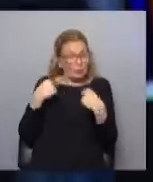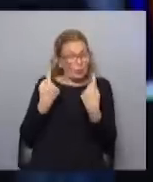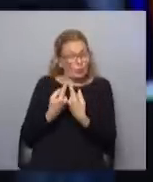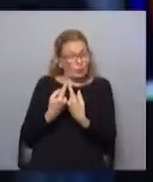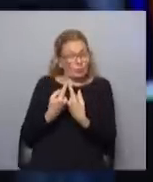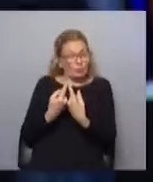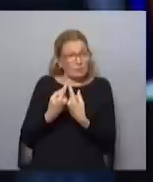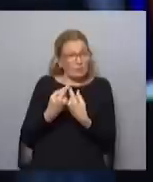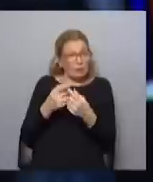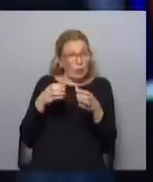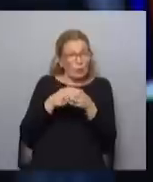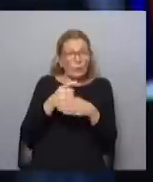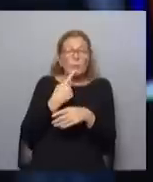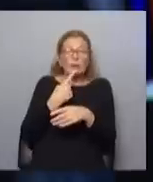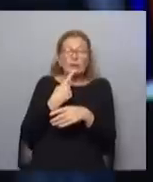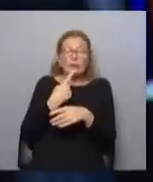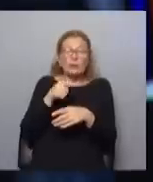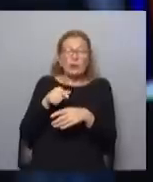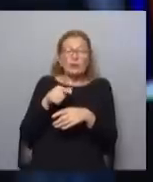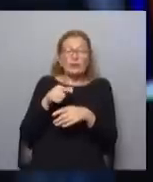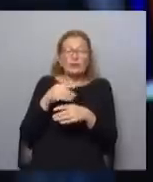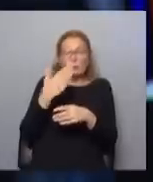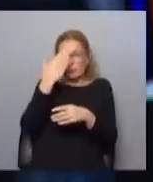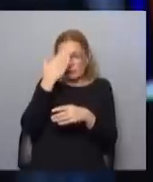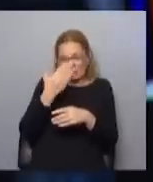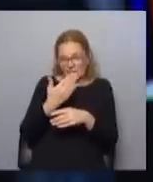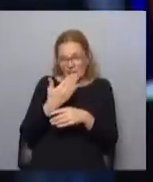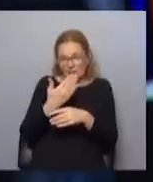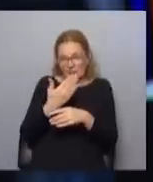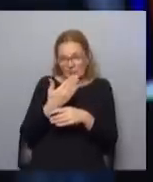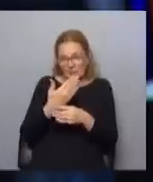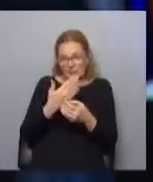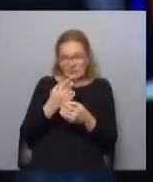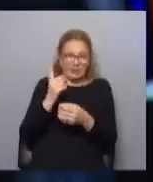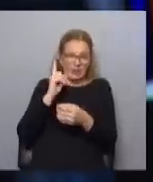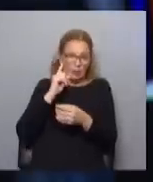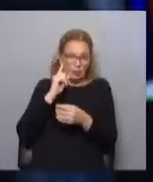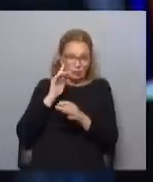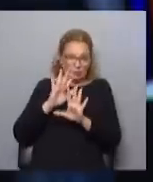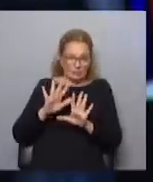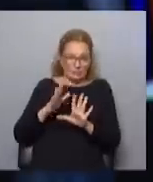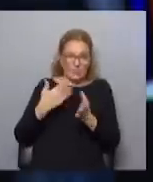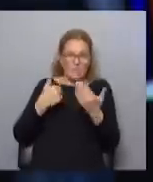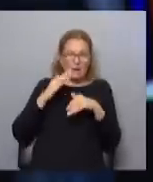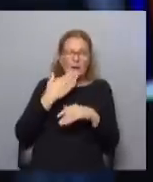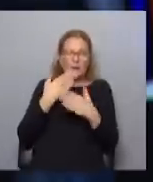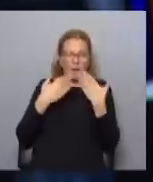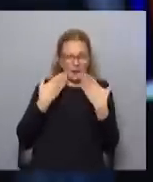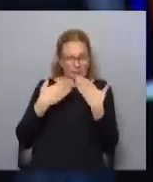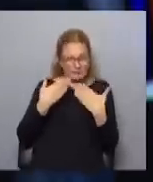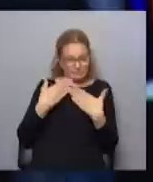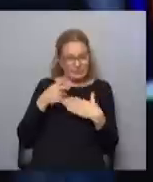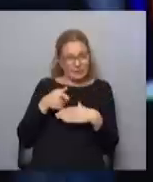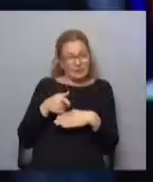todos los partidos y lo que hoy está pasando el frente se escuchan más que hablar y ahí